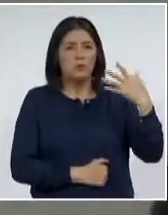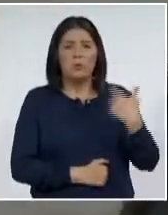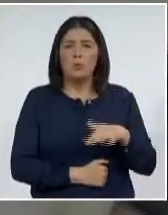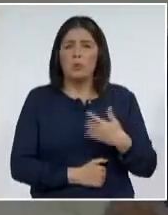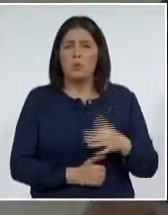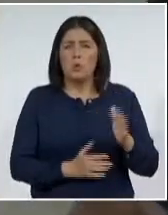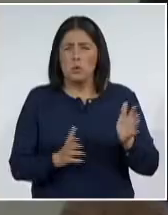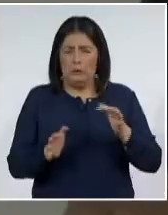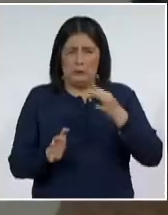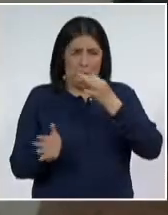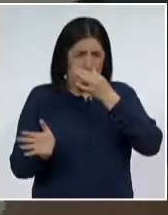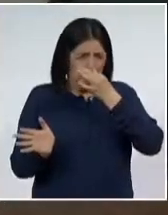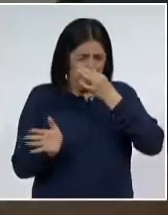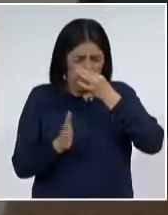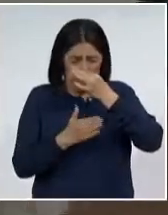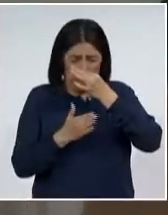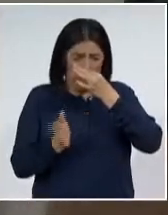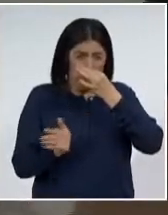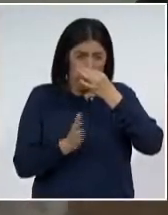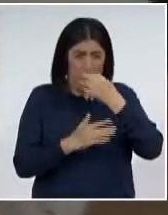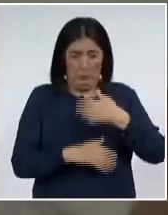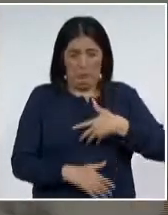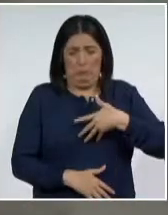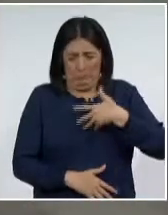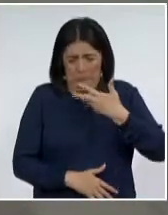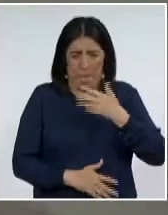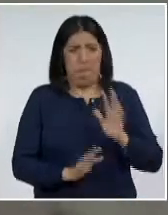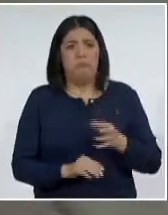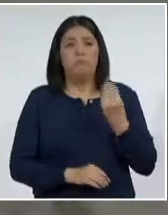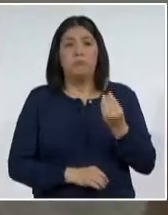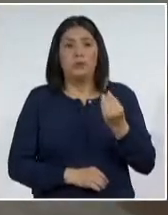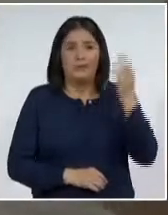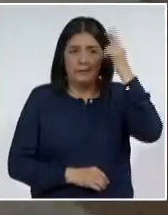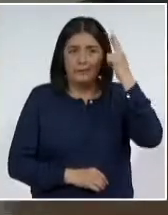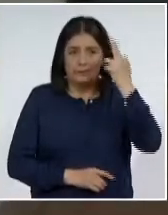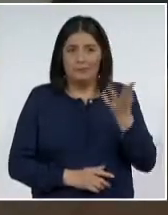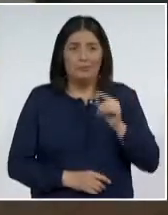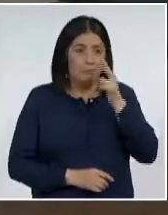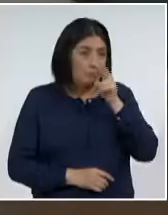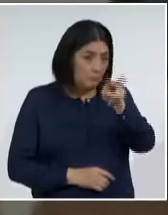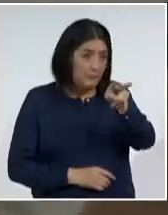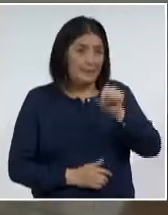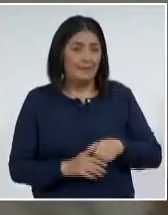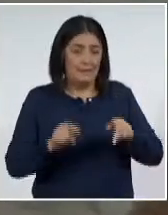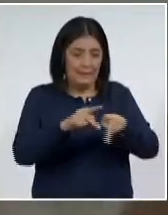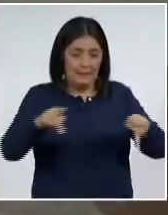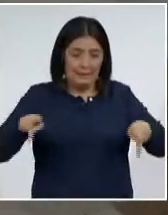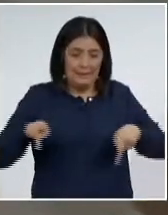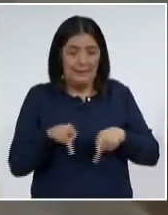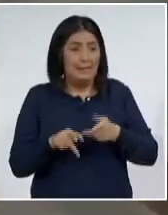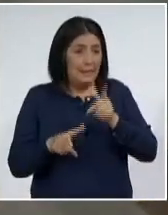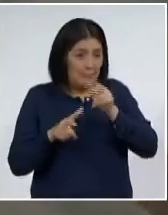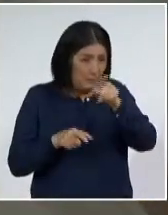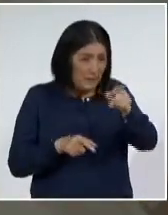aire pestilente, un ambiente realmente nauseabundo. Y es por este motivo, compañeros, miren esta piscina.